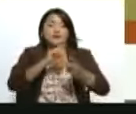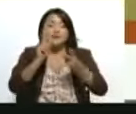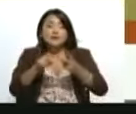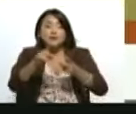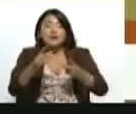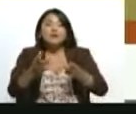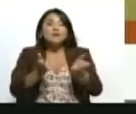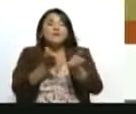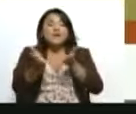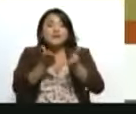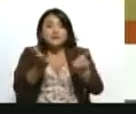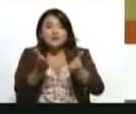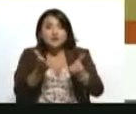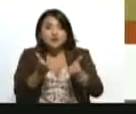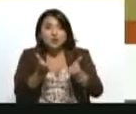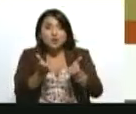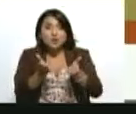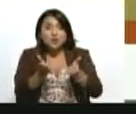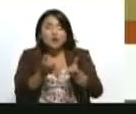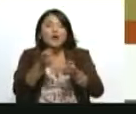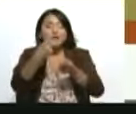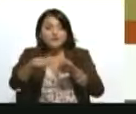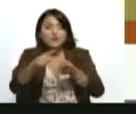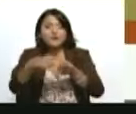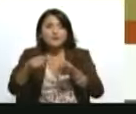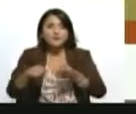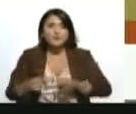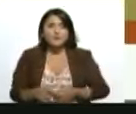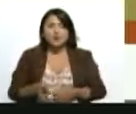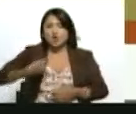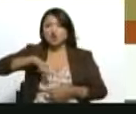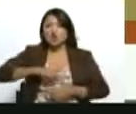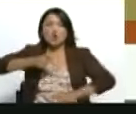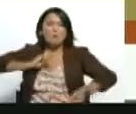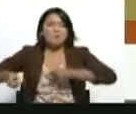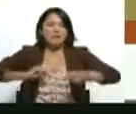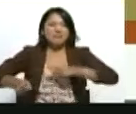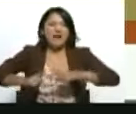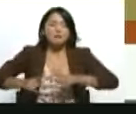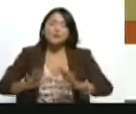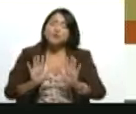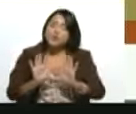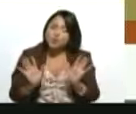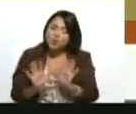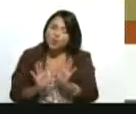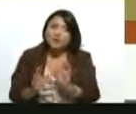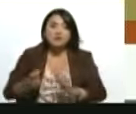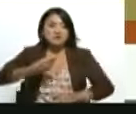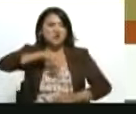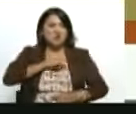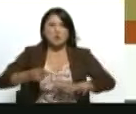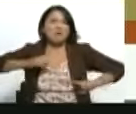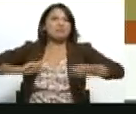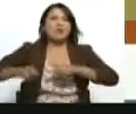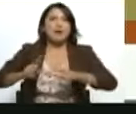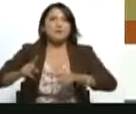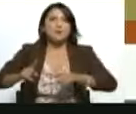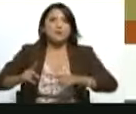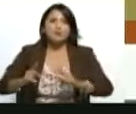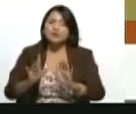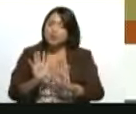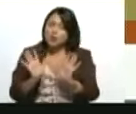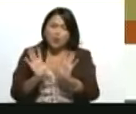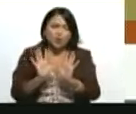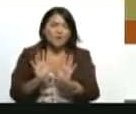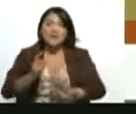de servicio, lo mismo. No es que van a llegar a decir, ahora mandamos nosotros, no. No es eso. No es